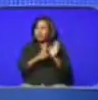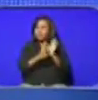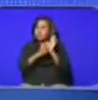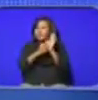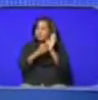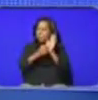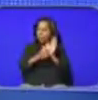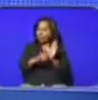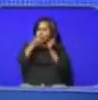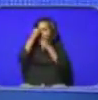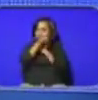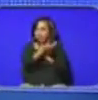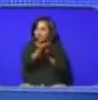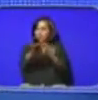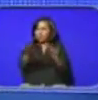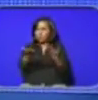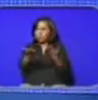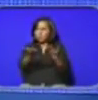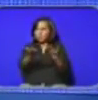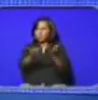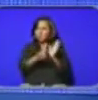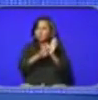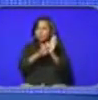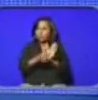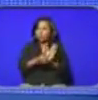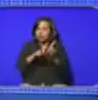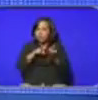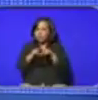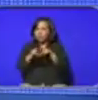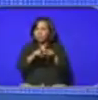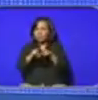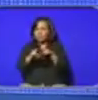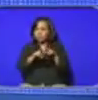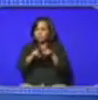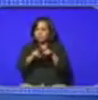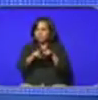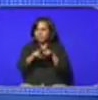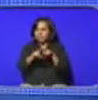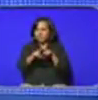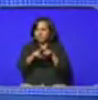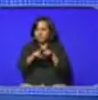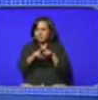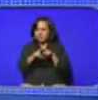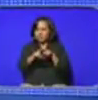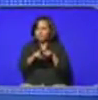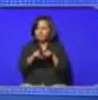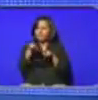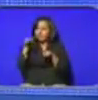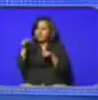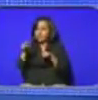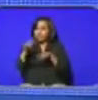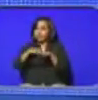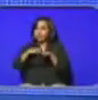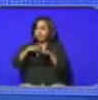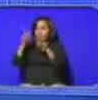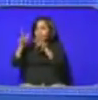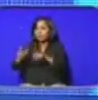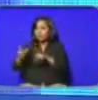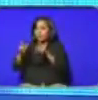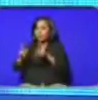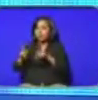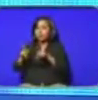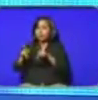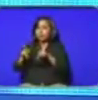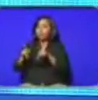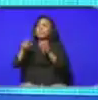que efectivamente las competencias y habilidades que desarrolla este estudiante dentro del ICE van a ser compatibles con los objetivos de formación